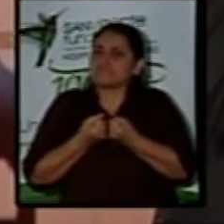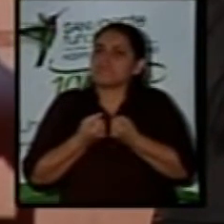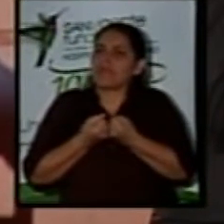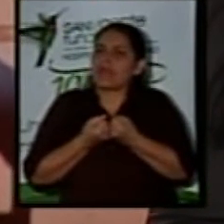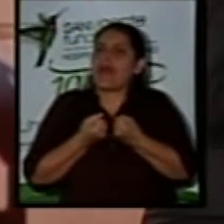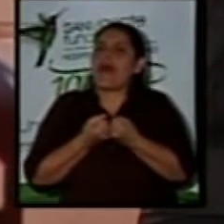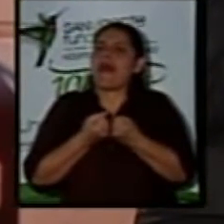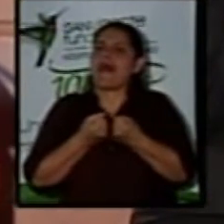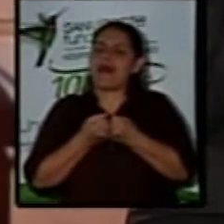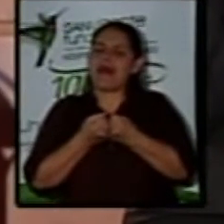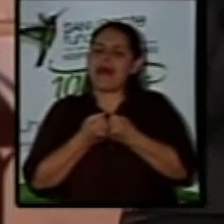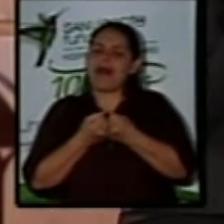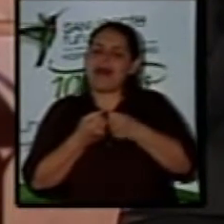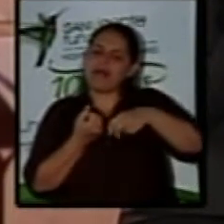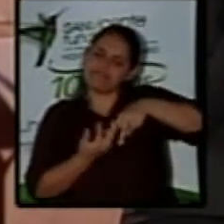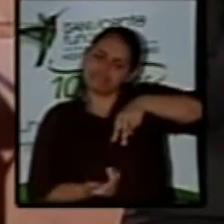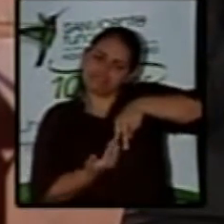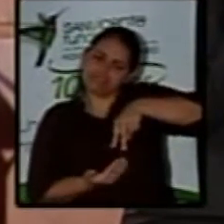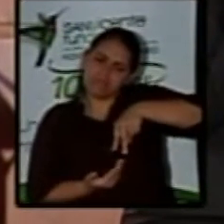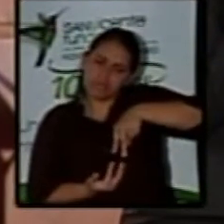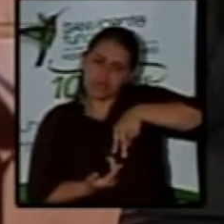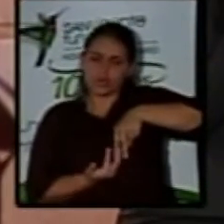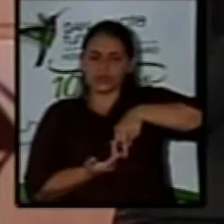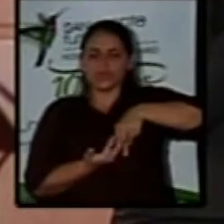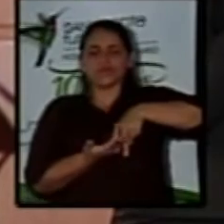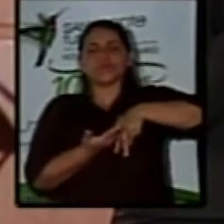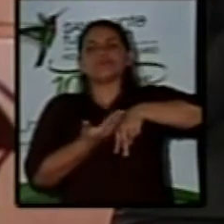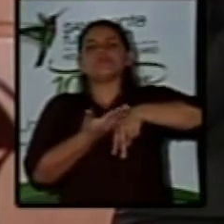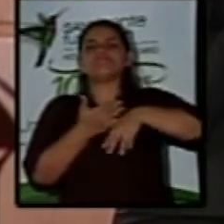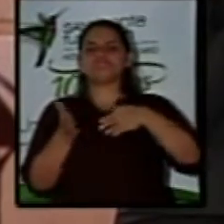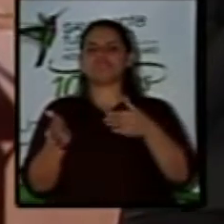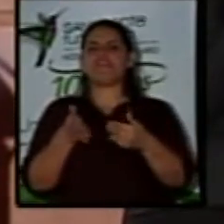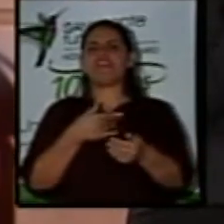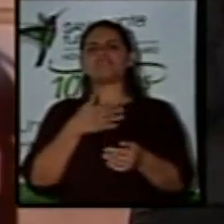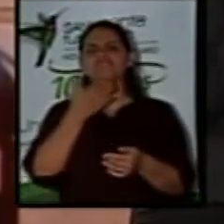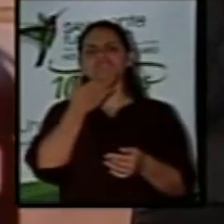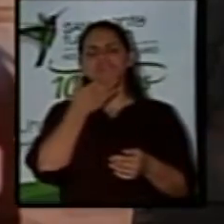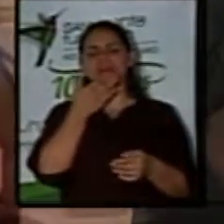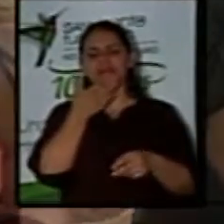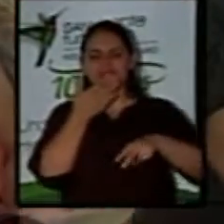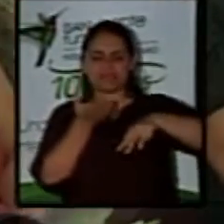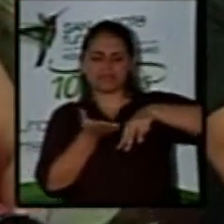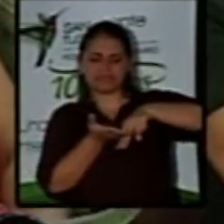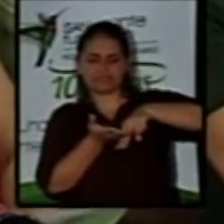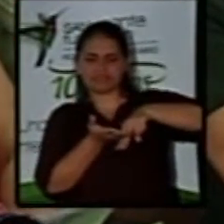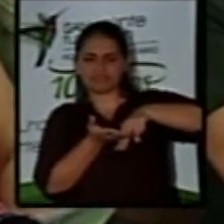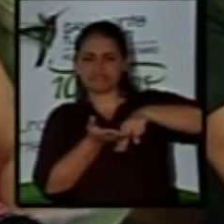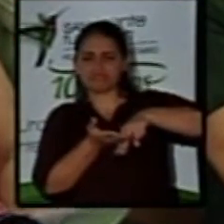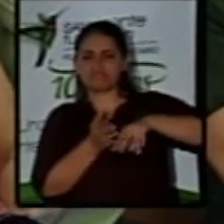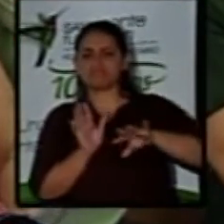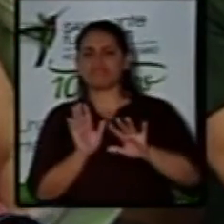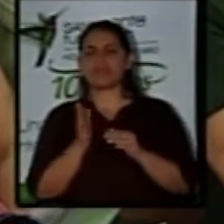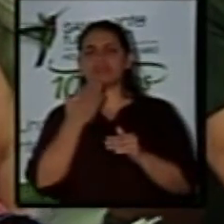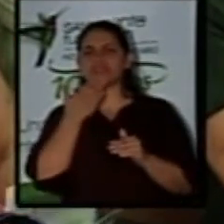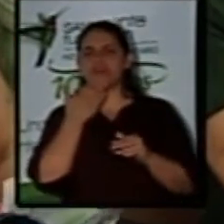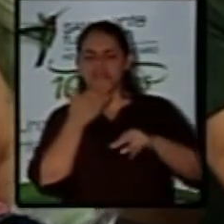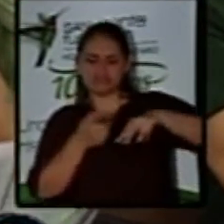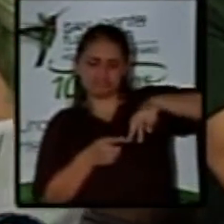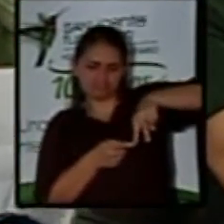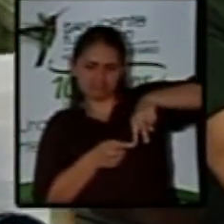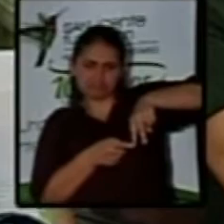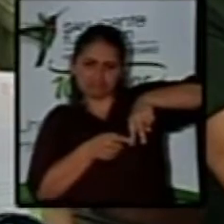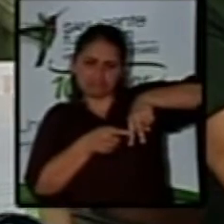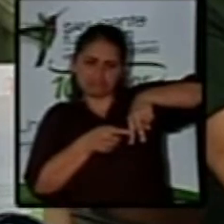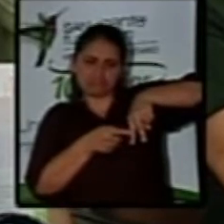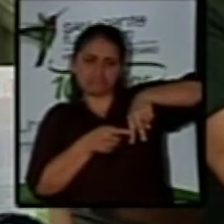que contrarreste la hipertensión que hay en nuestras venas. Entonces es suficiente con la presión en la bomba plantar y